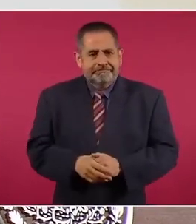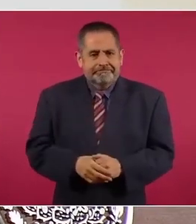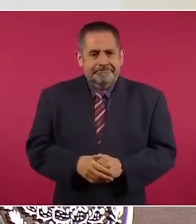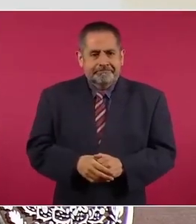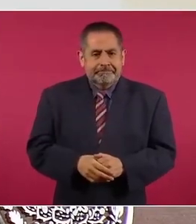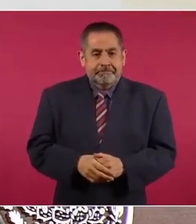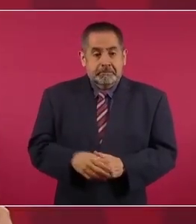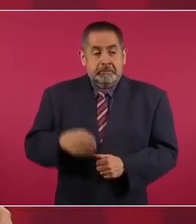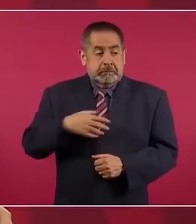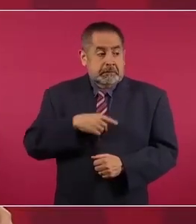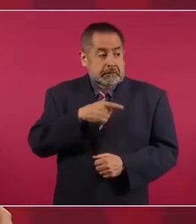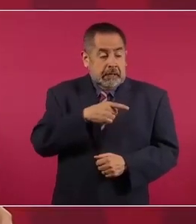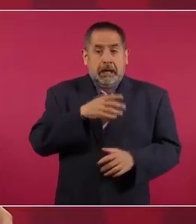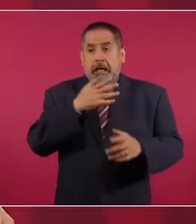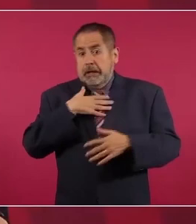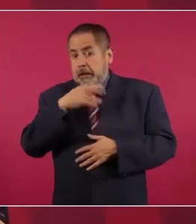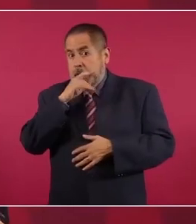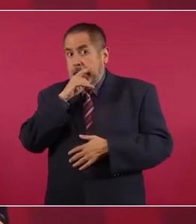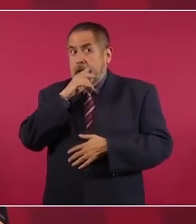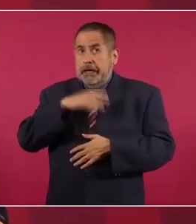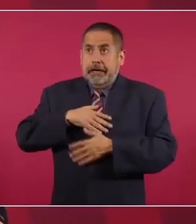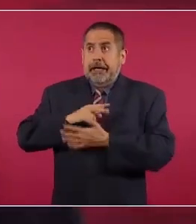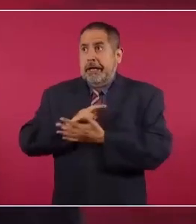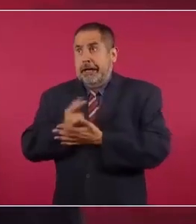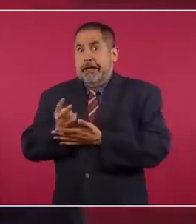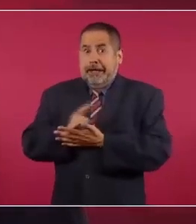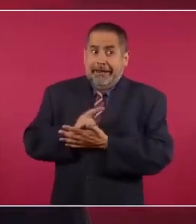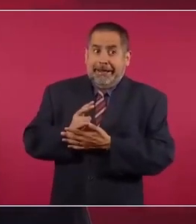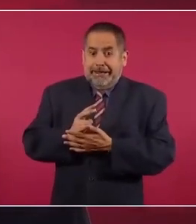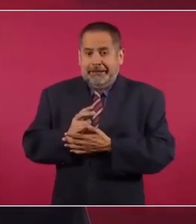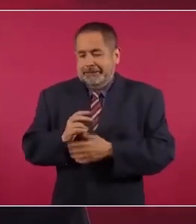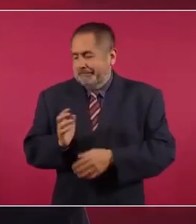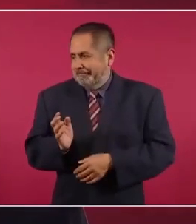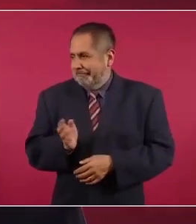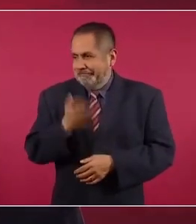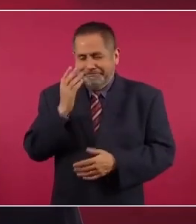Casi no pude dormir, de preocupación.